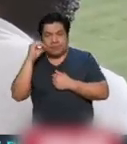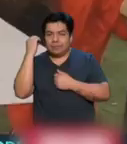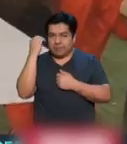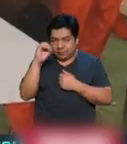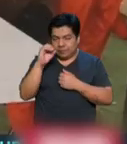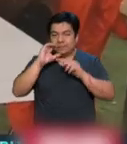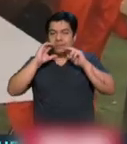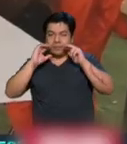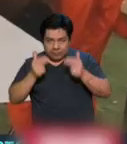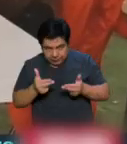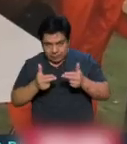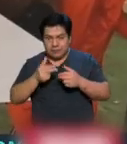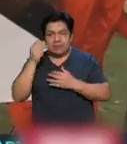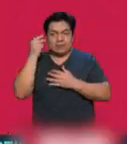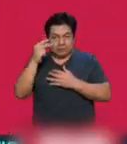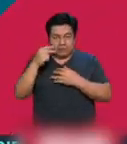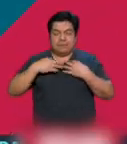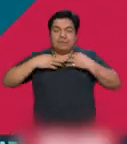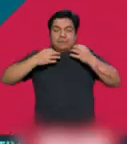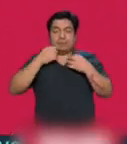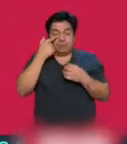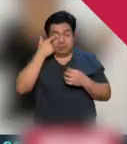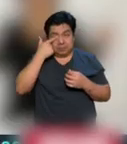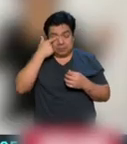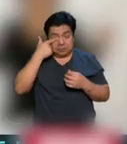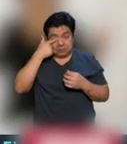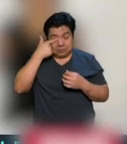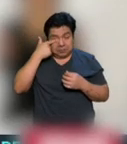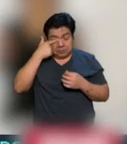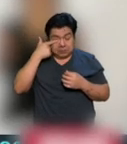Oaxaca, Chiapas y Puebla.